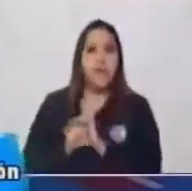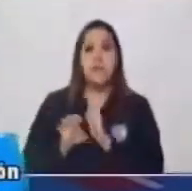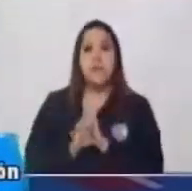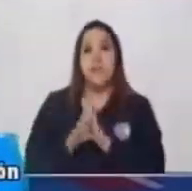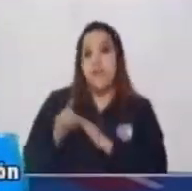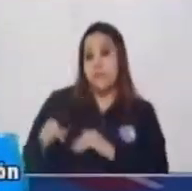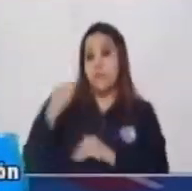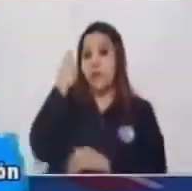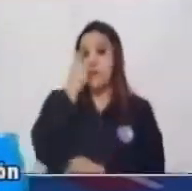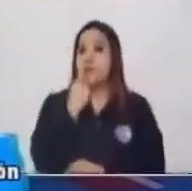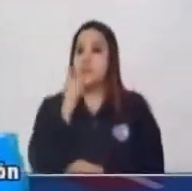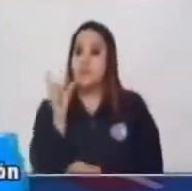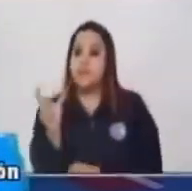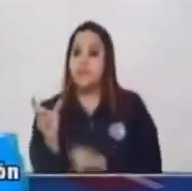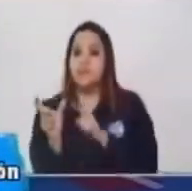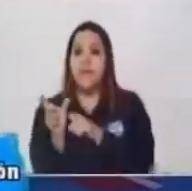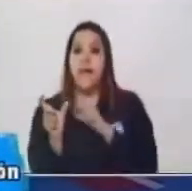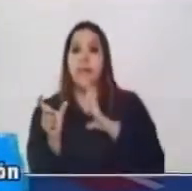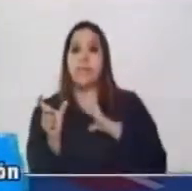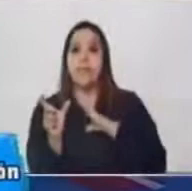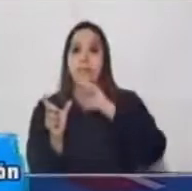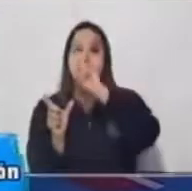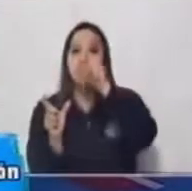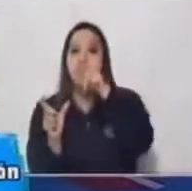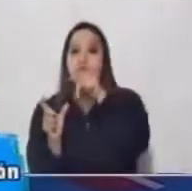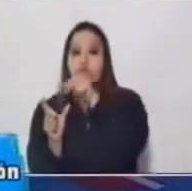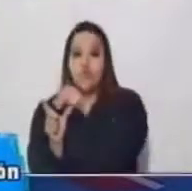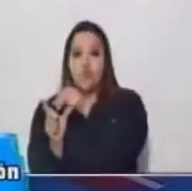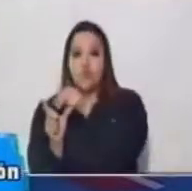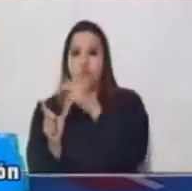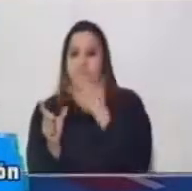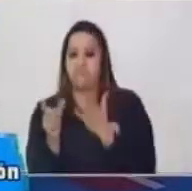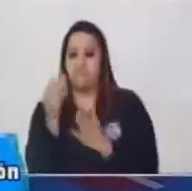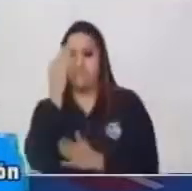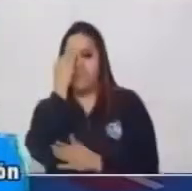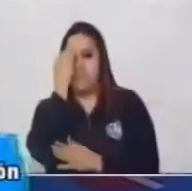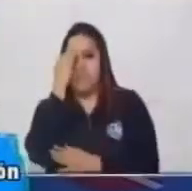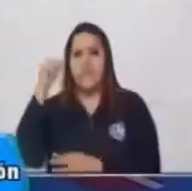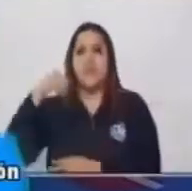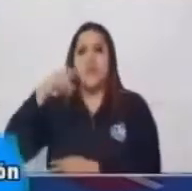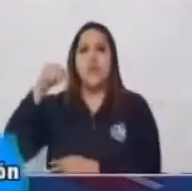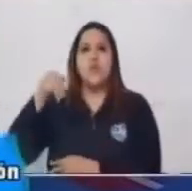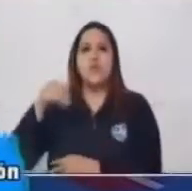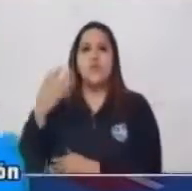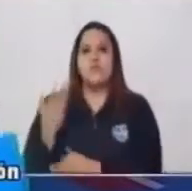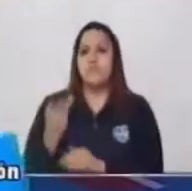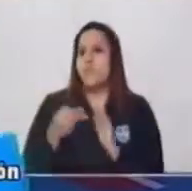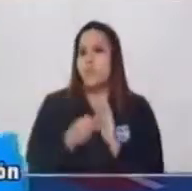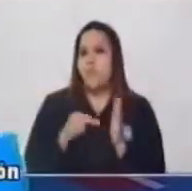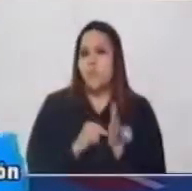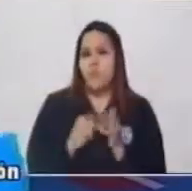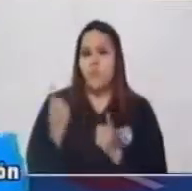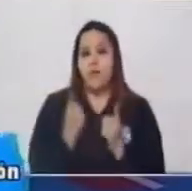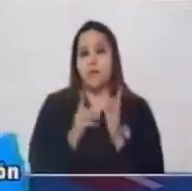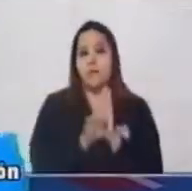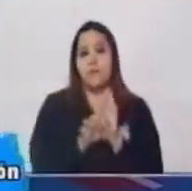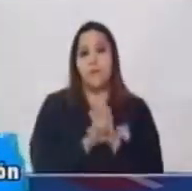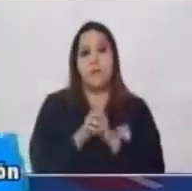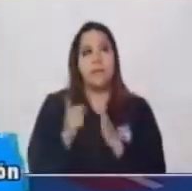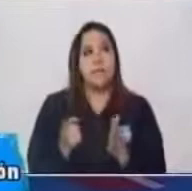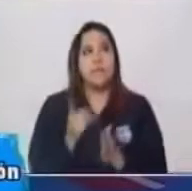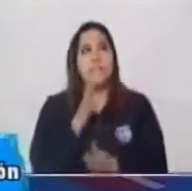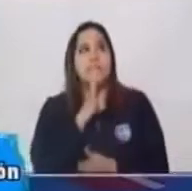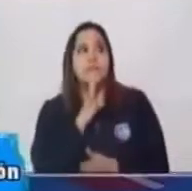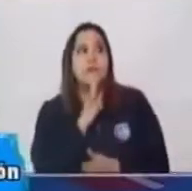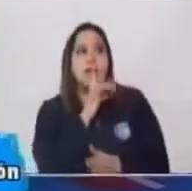núcleo. Para saber cuál es el núcleo del sujeto, vamos a responder a una simple pregunta. Si estamos hablando de un animal o